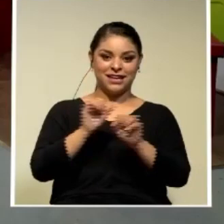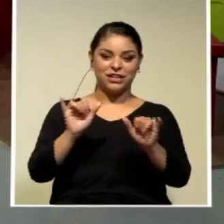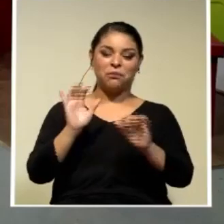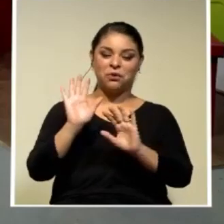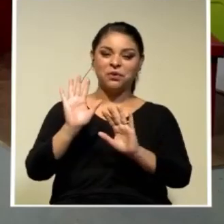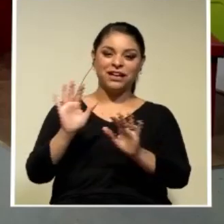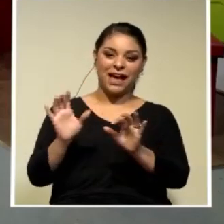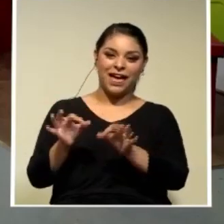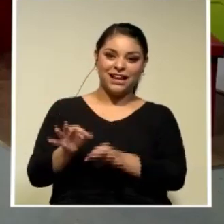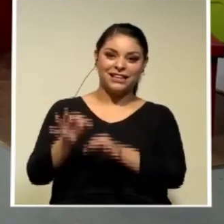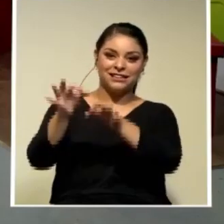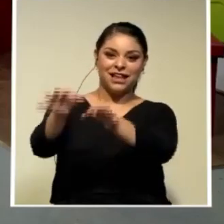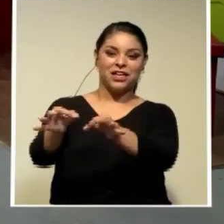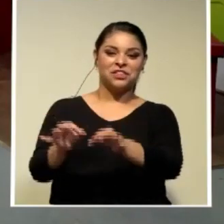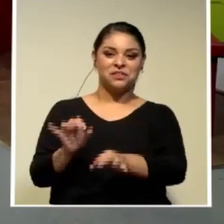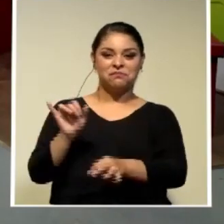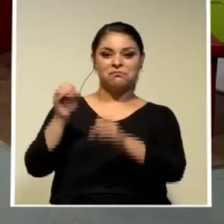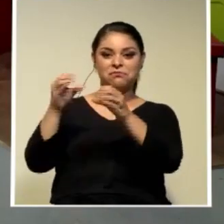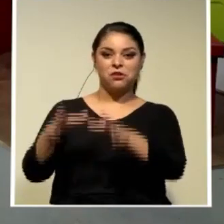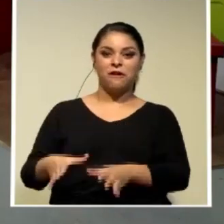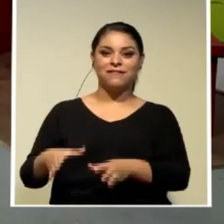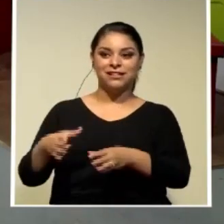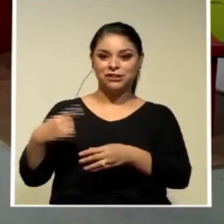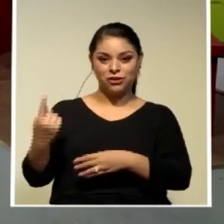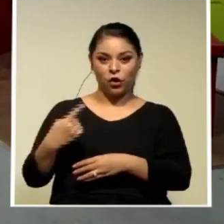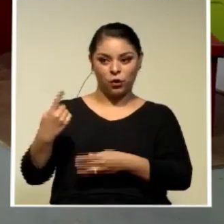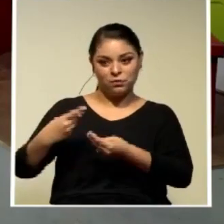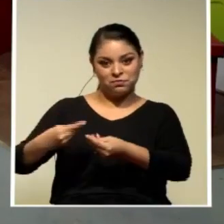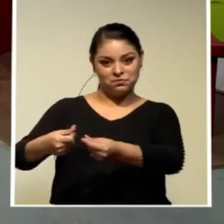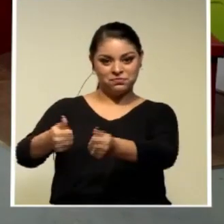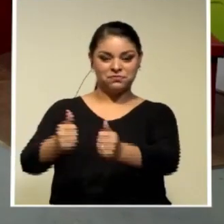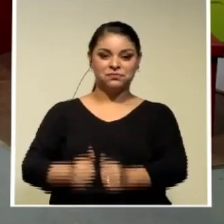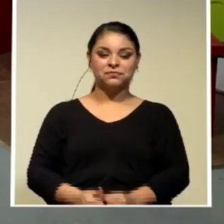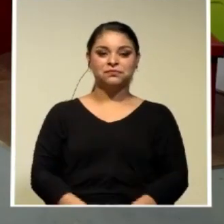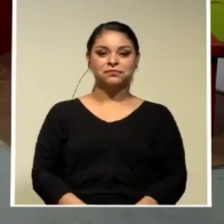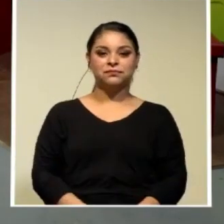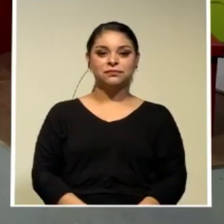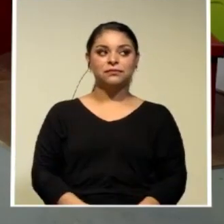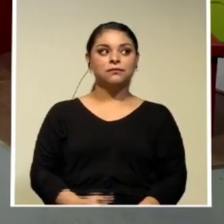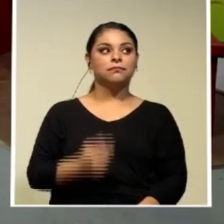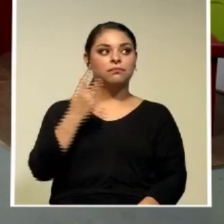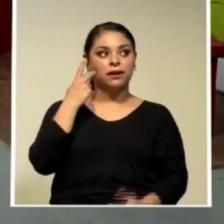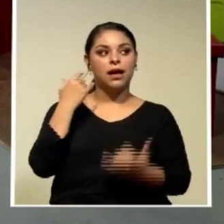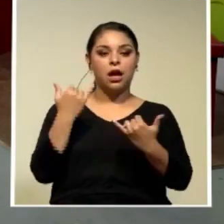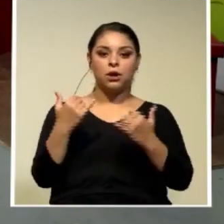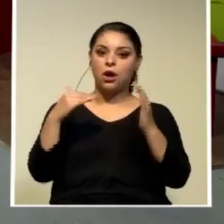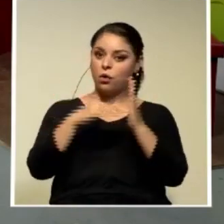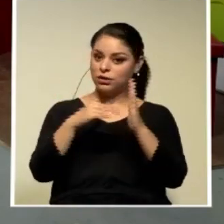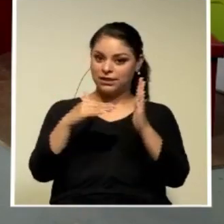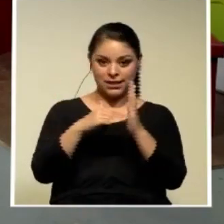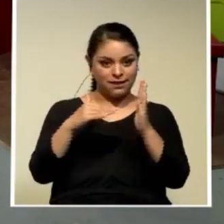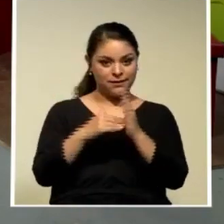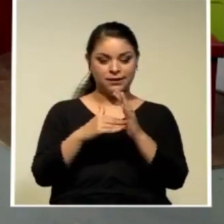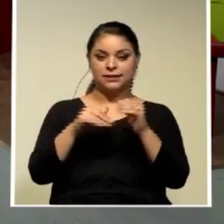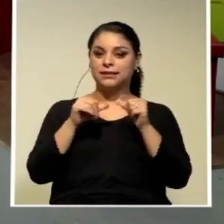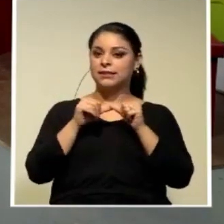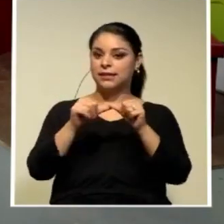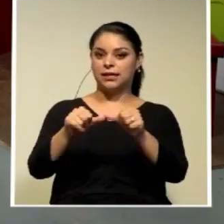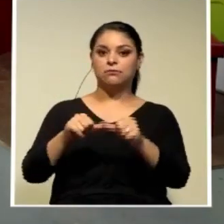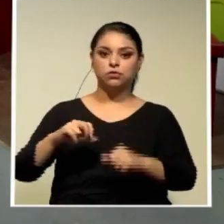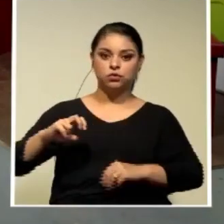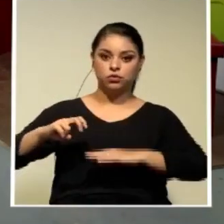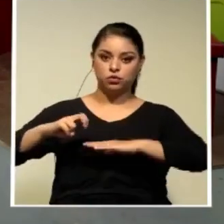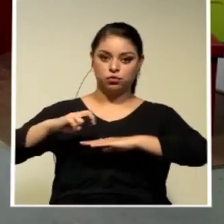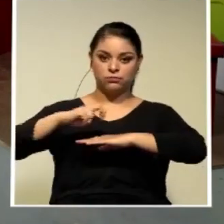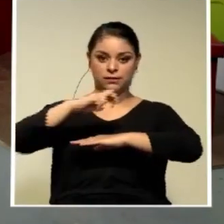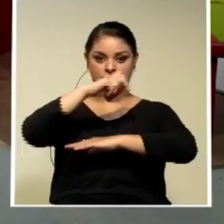fluyendo solo. Sí. ¿Qué más sigue? Ahora sí. Otra vez bajamos y subimos la grada, niña Gwen. Bueno, otra vez vamos a trepar. Vamos a subir la